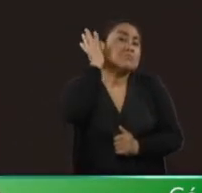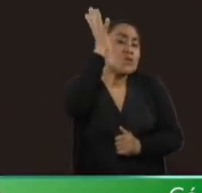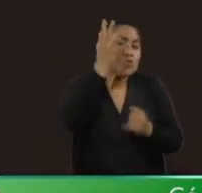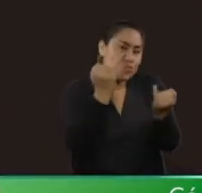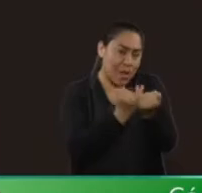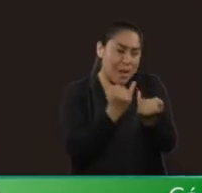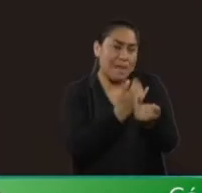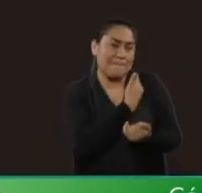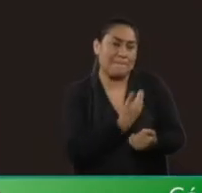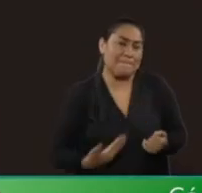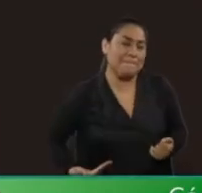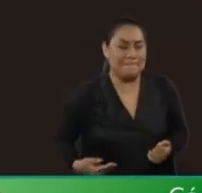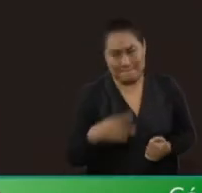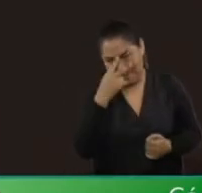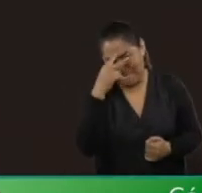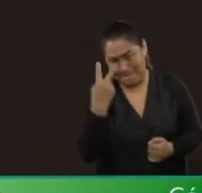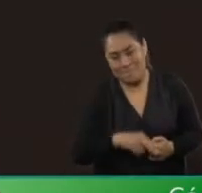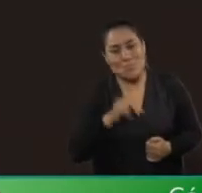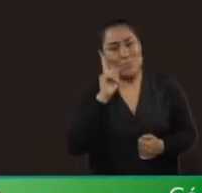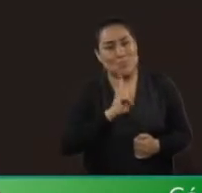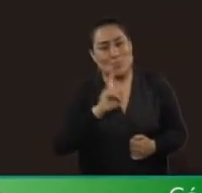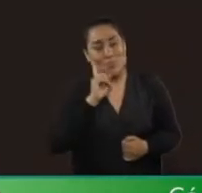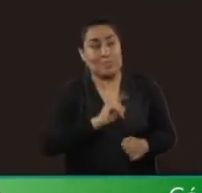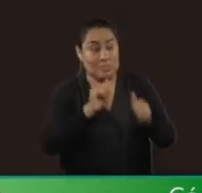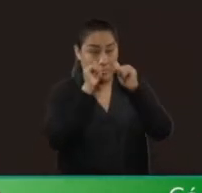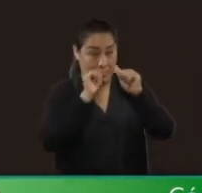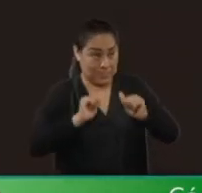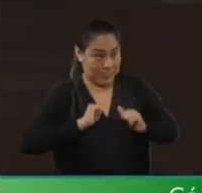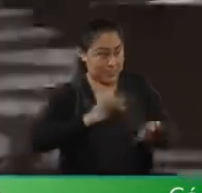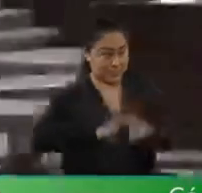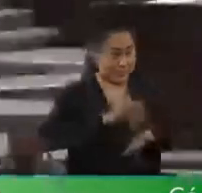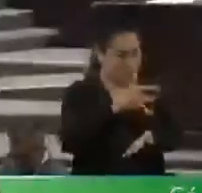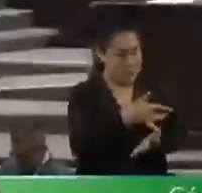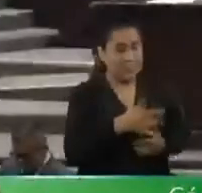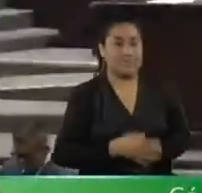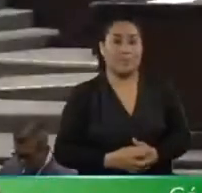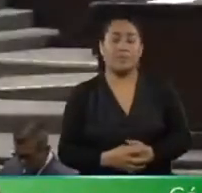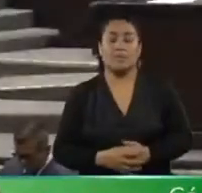país. Por su atención, muchas gracias. Es cuanto. Muchas gracias.